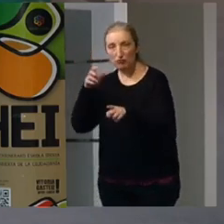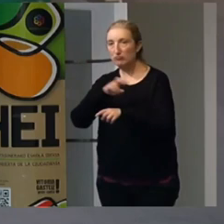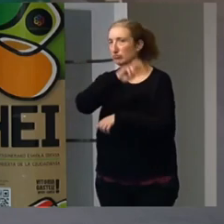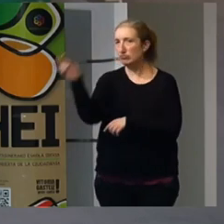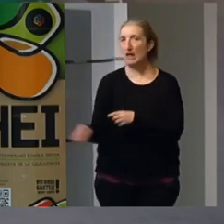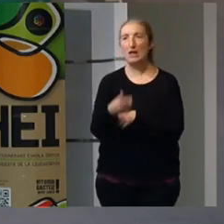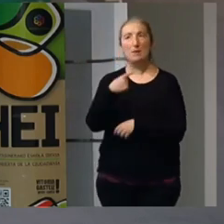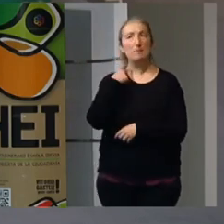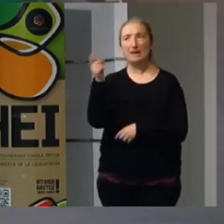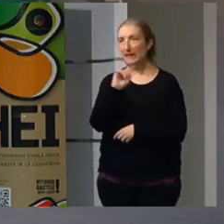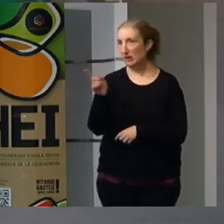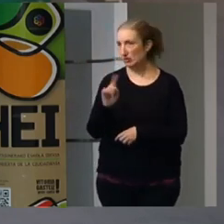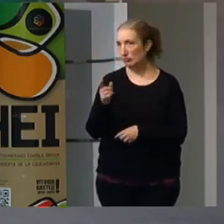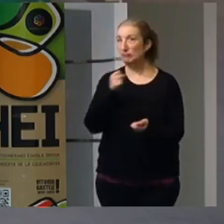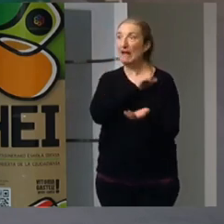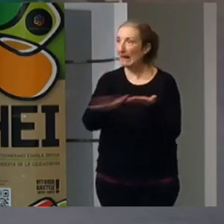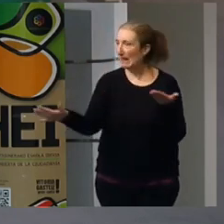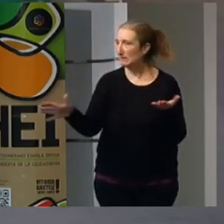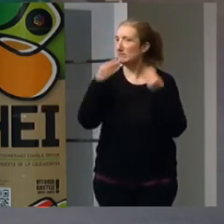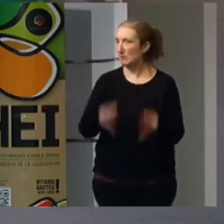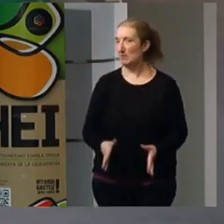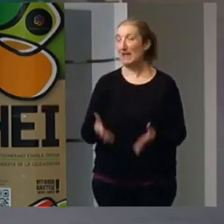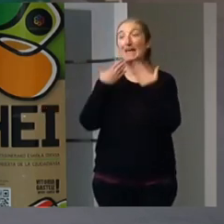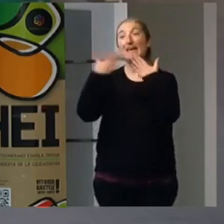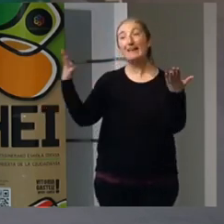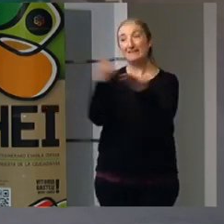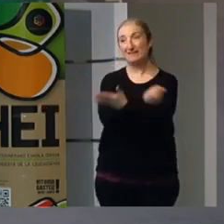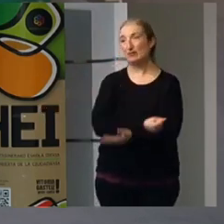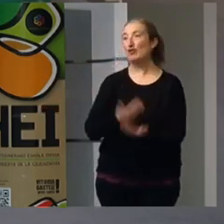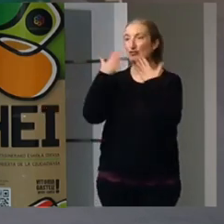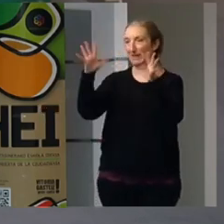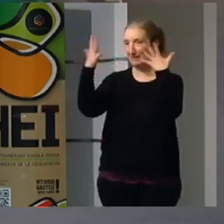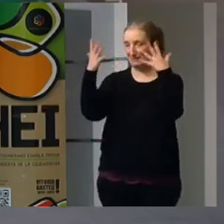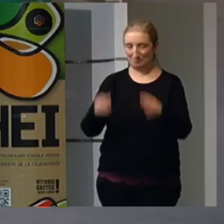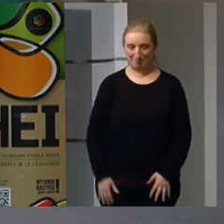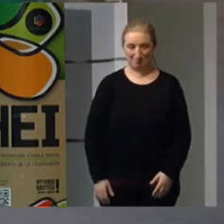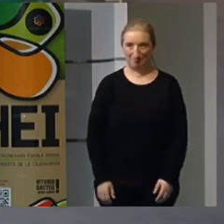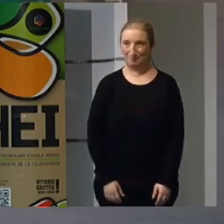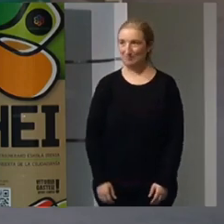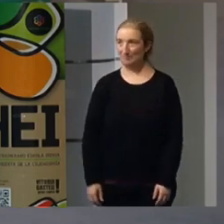primavera, en fin, no os lo perdáis, que es gratis y mola un montón. Mi esker guztioi, benetan.